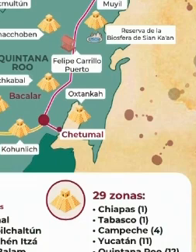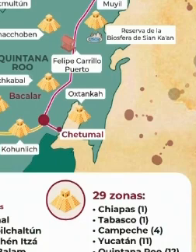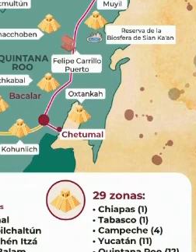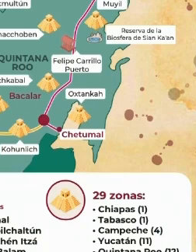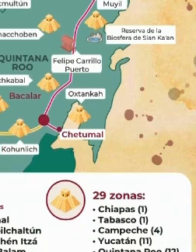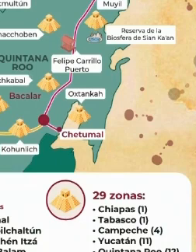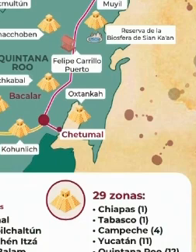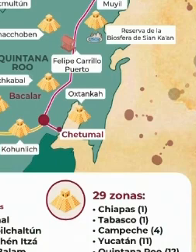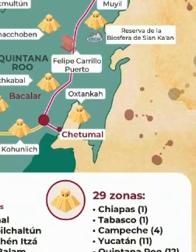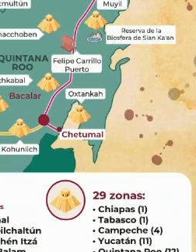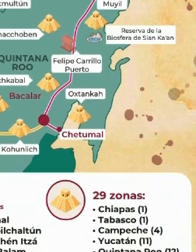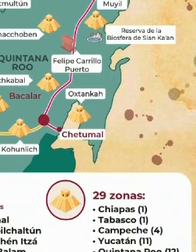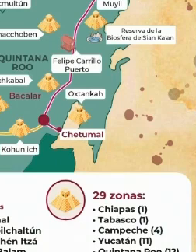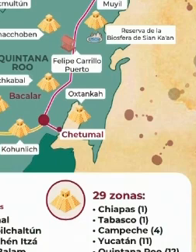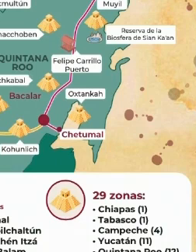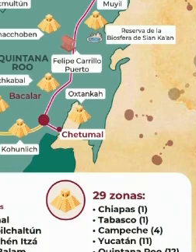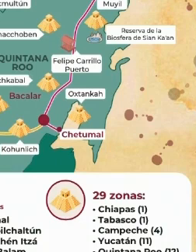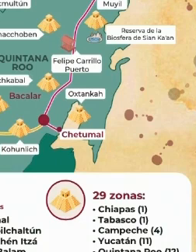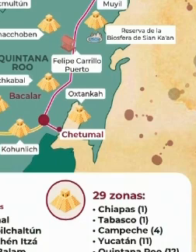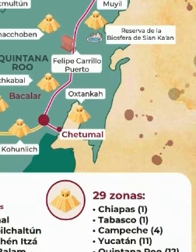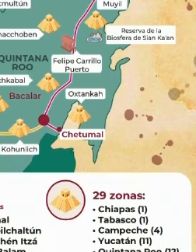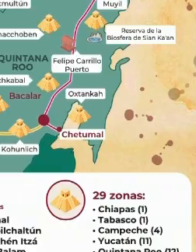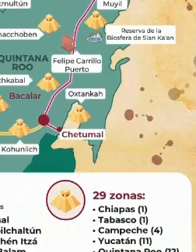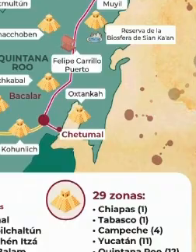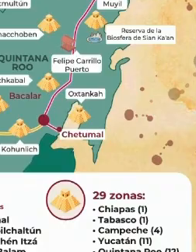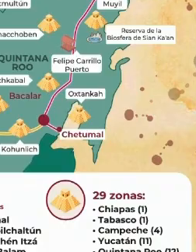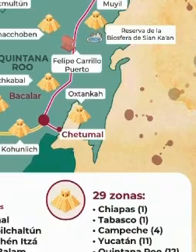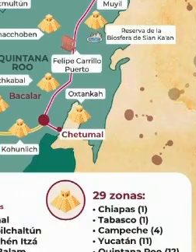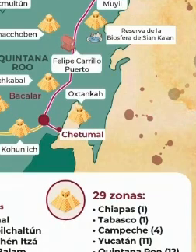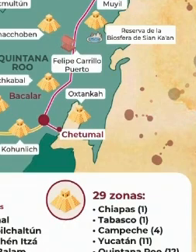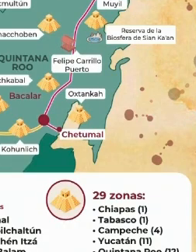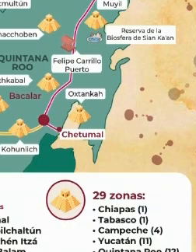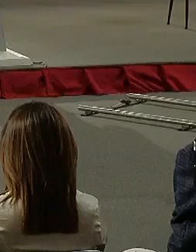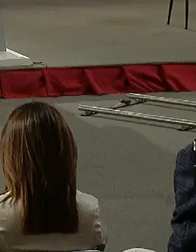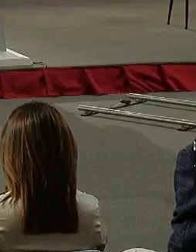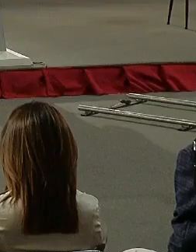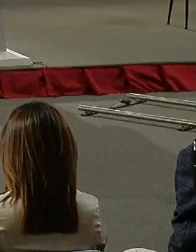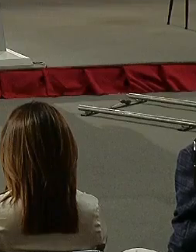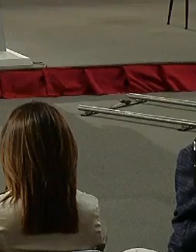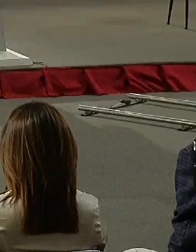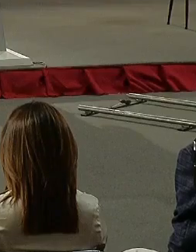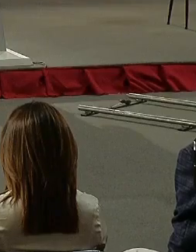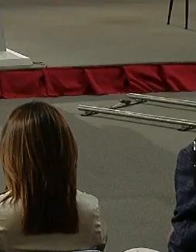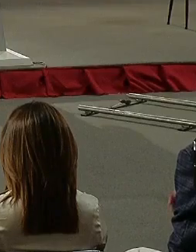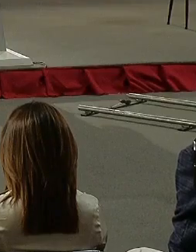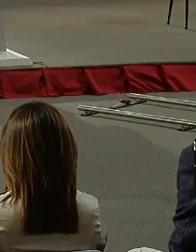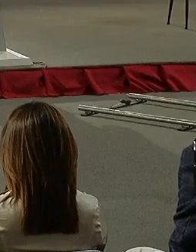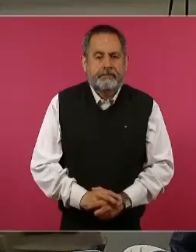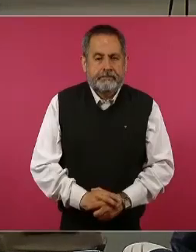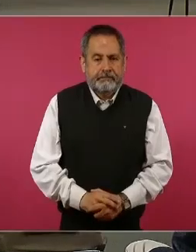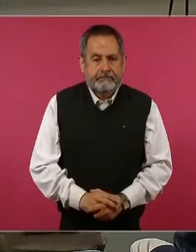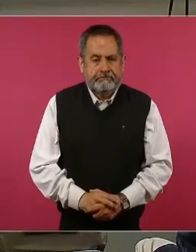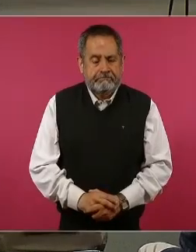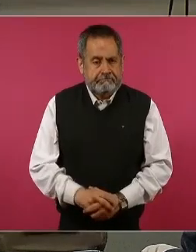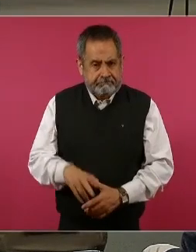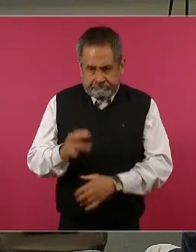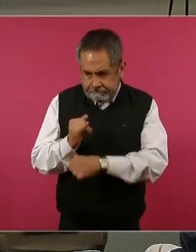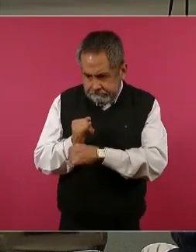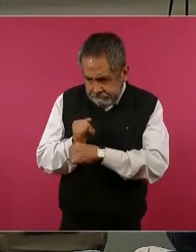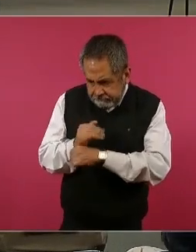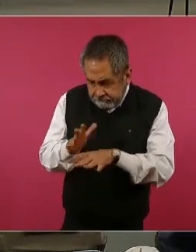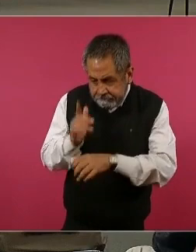generando marcos interpretativos que enriquezcan el conocimiento. Hemos recuperado información de